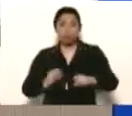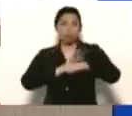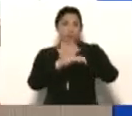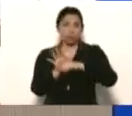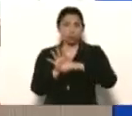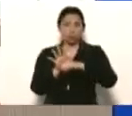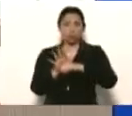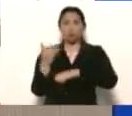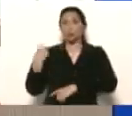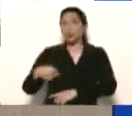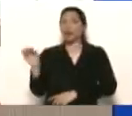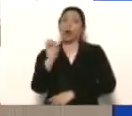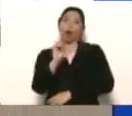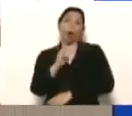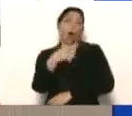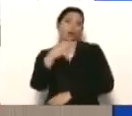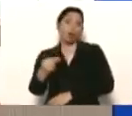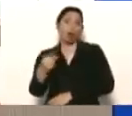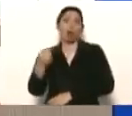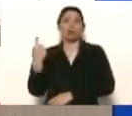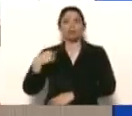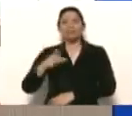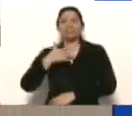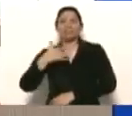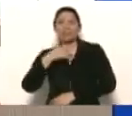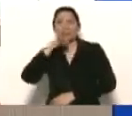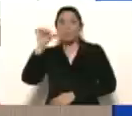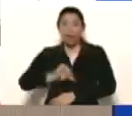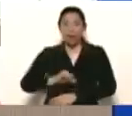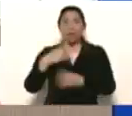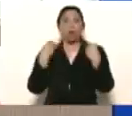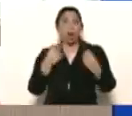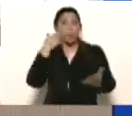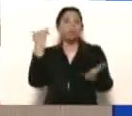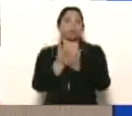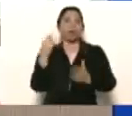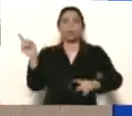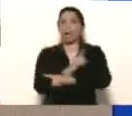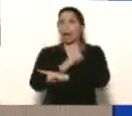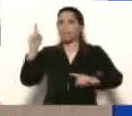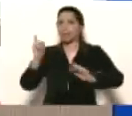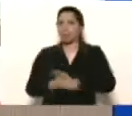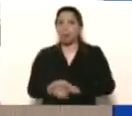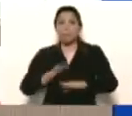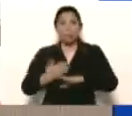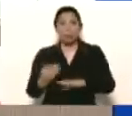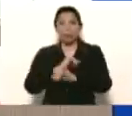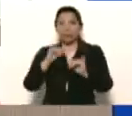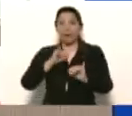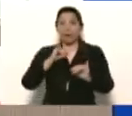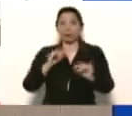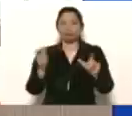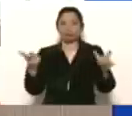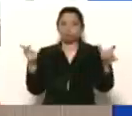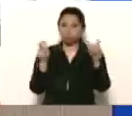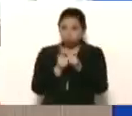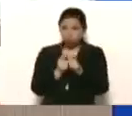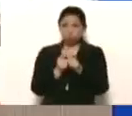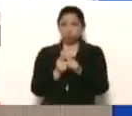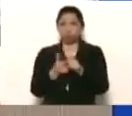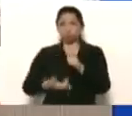tuvieran o no tuvieran síntomas y fíjense cómo ha sido de efectiva la medida porque ha disminuido de manera